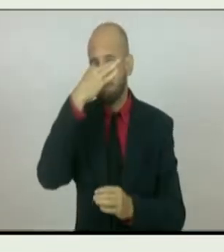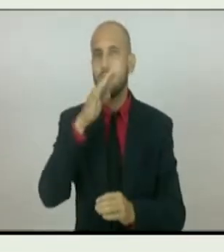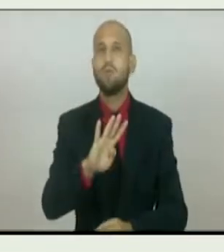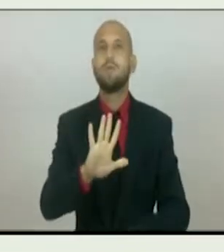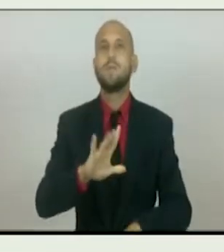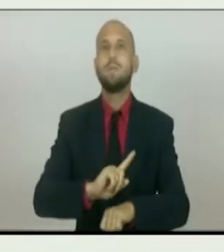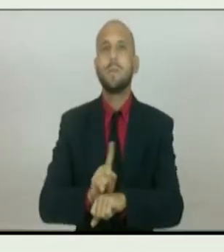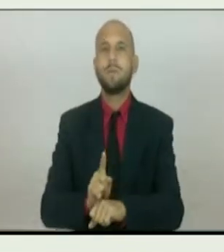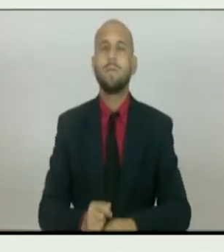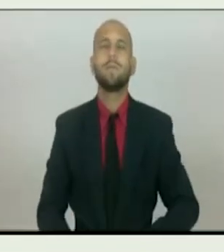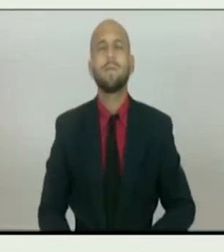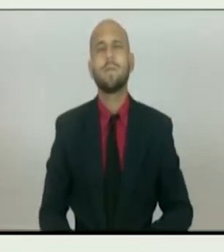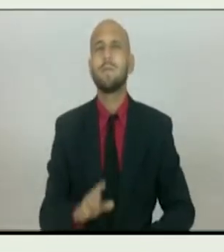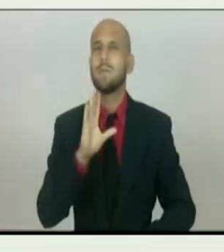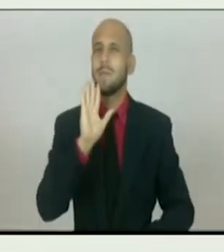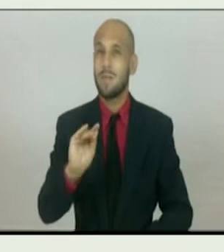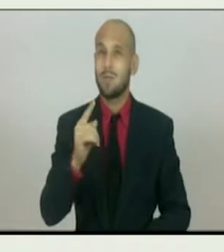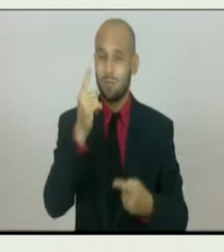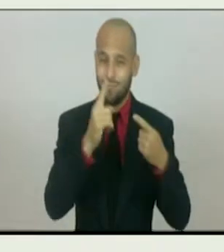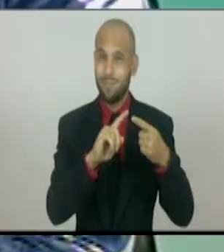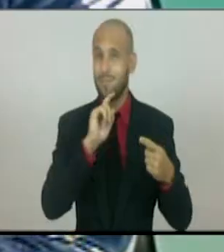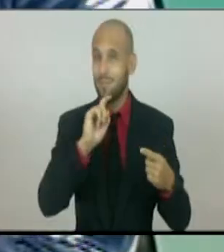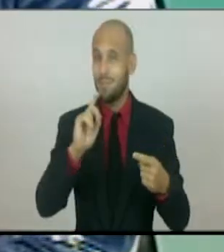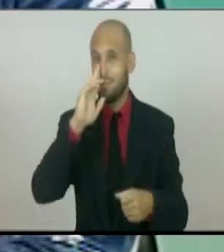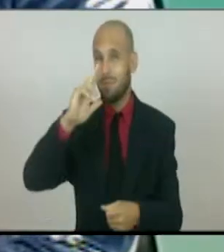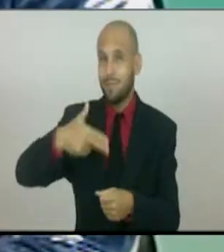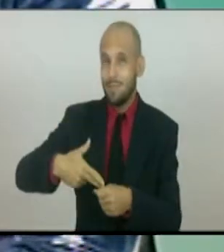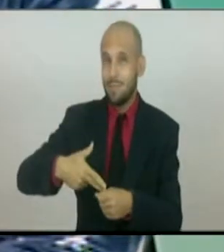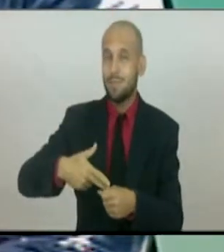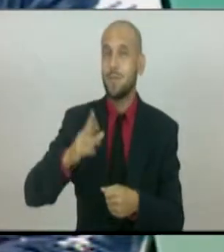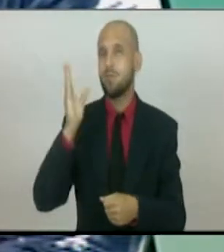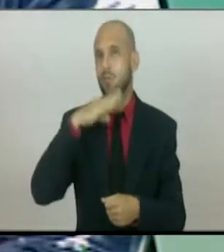caso el combustible, ¿qué otros factores